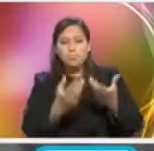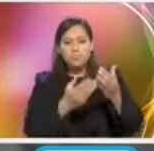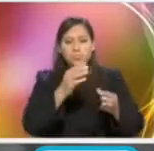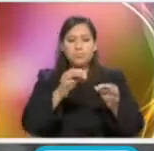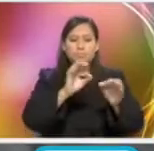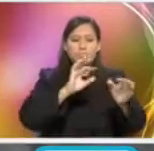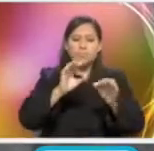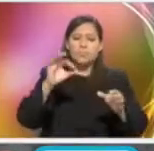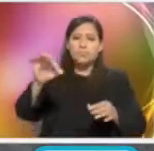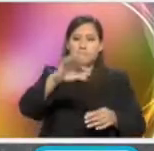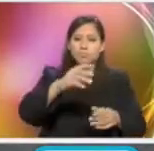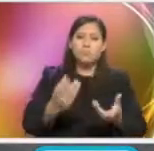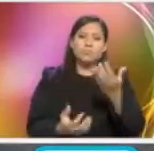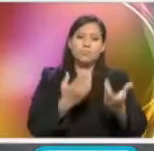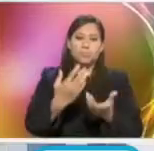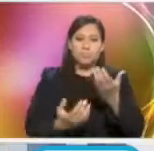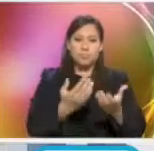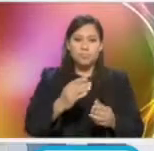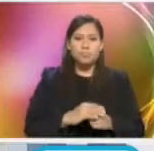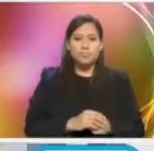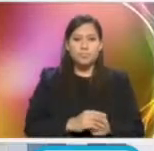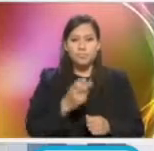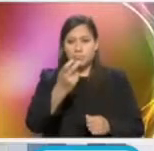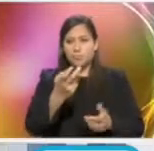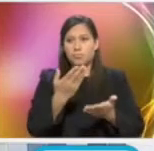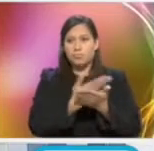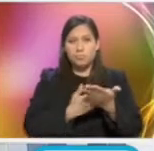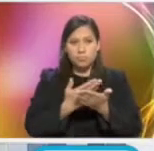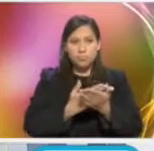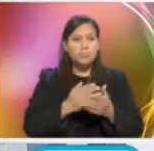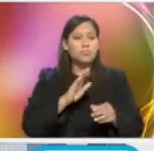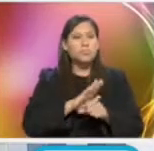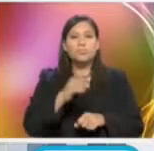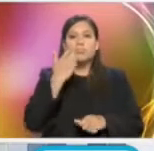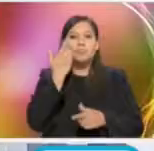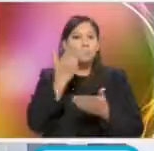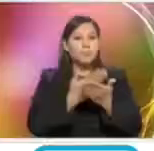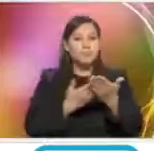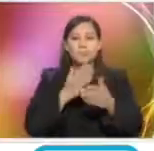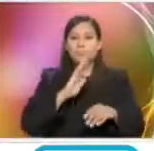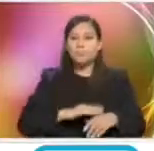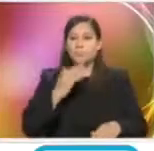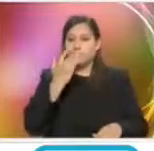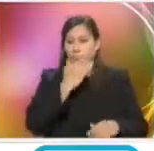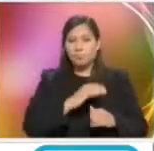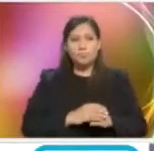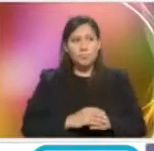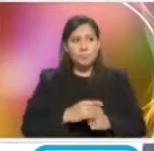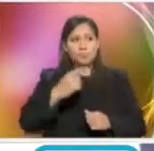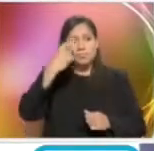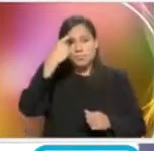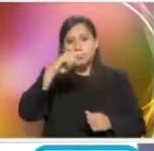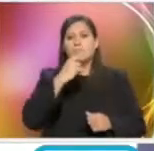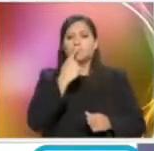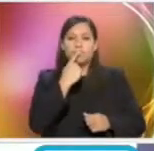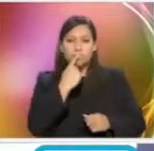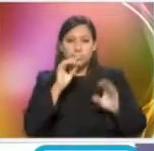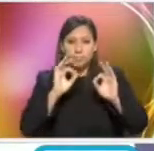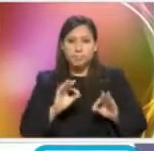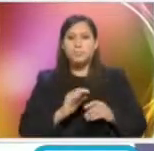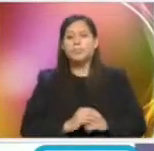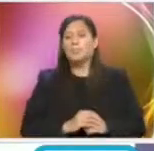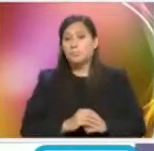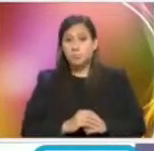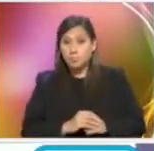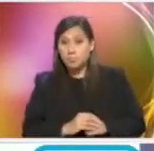bastantito retazo, lo pueden hervir y con eso hacen la sopa. Cualquier sopa queda mucho más rica, ¿no? Claro, para que nos dé el Es sabor. importante que dé ¿no? más sabor, sí, pues si